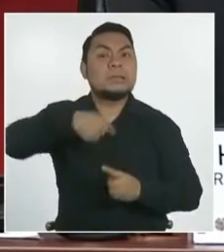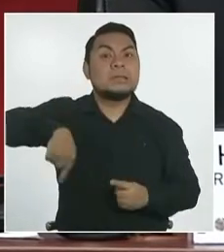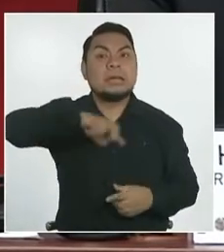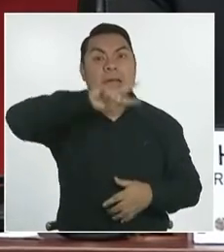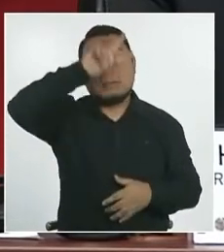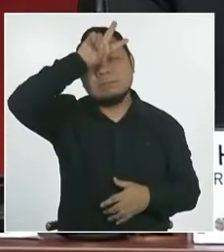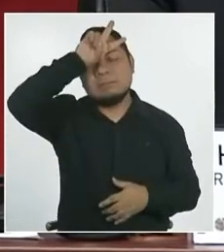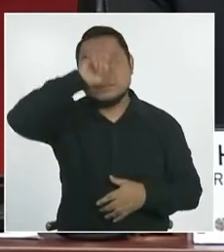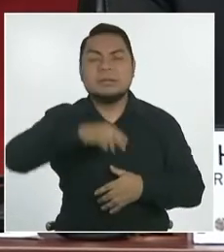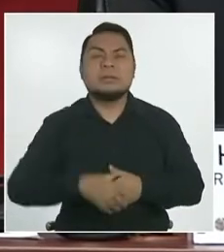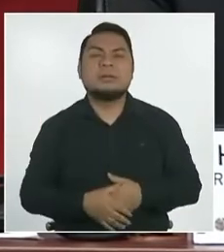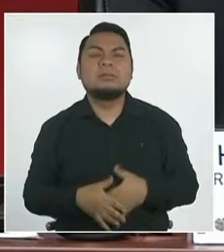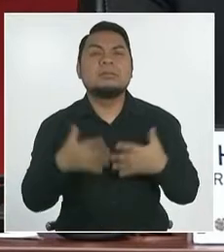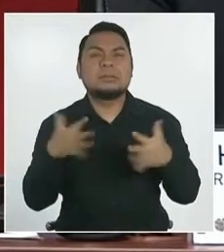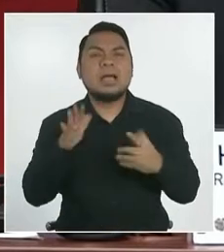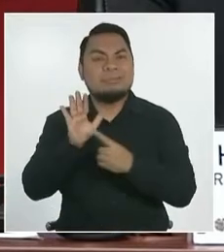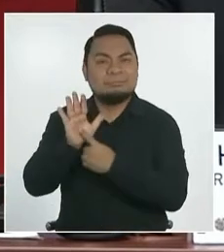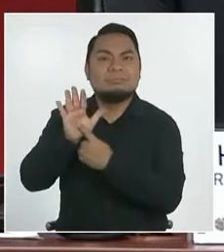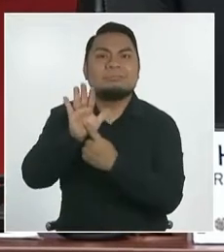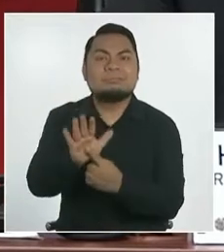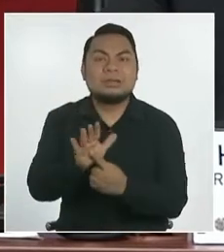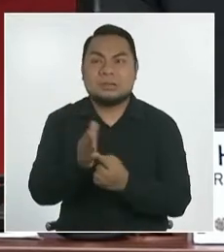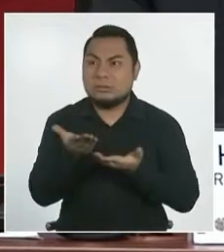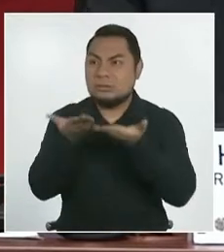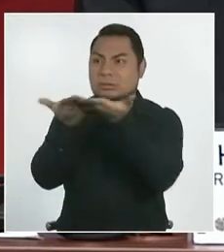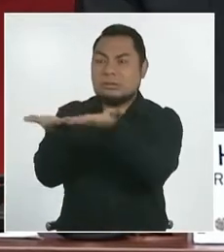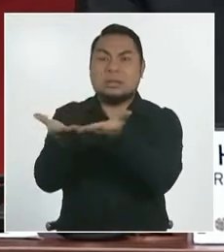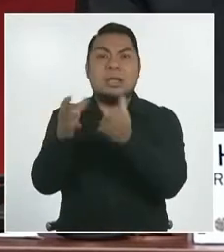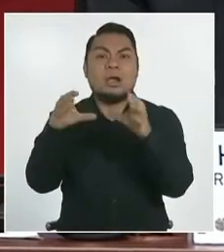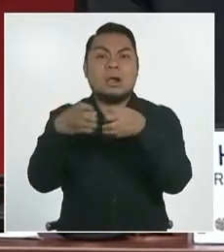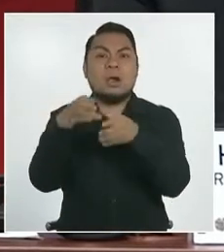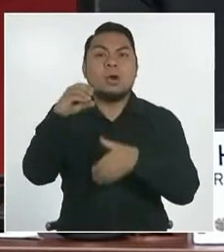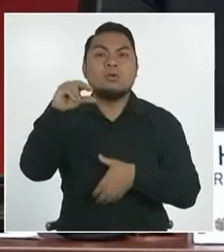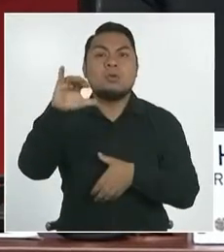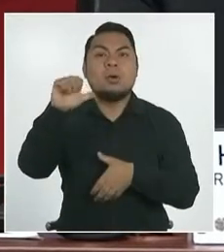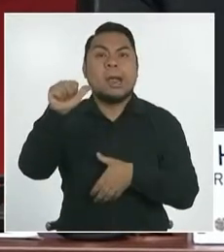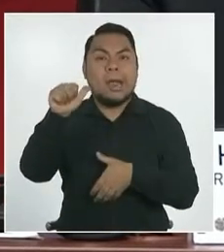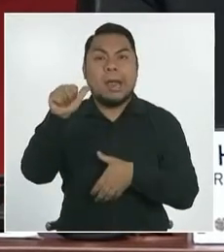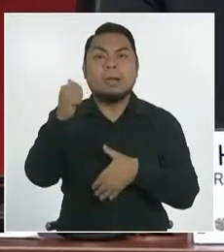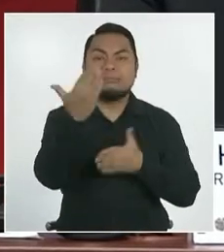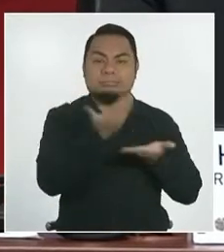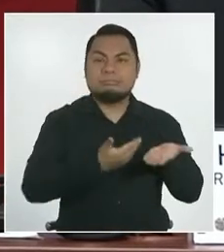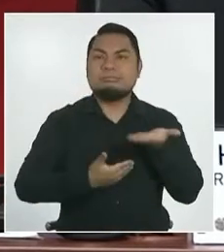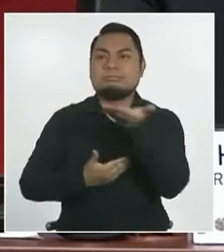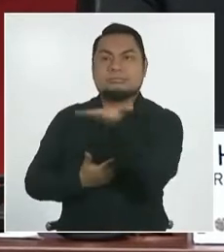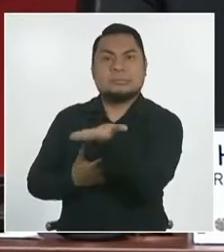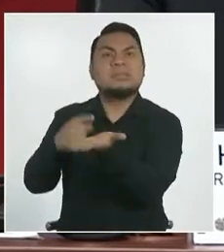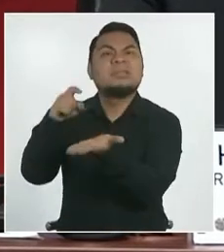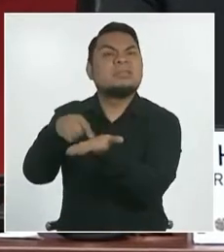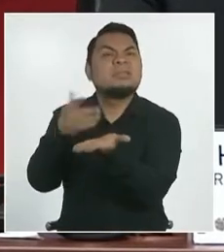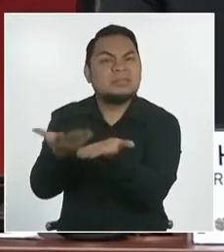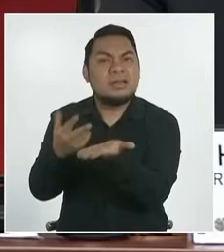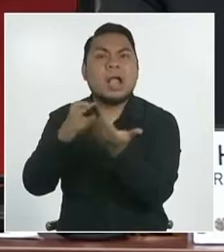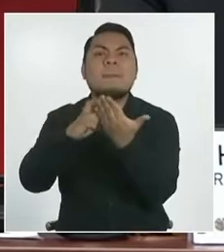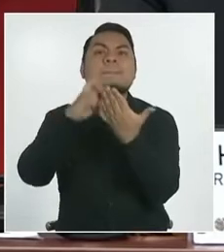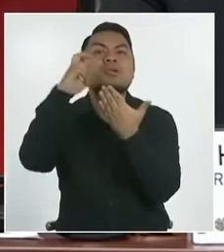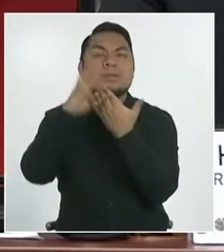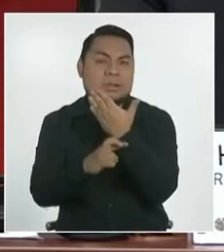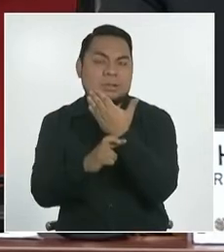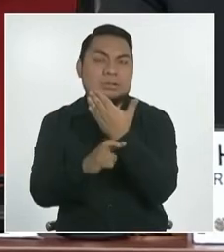Perú ha presentado a los Estados miembros de la Organización de Estados Americanos un proyecto